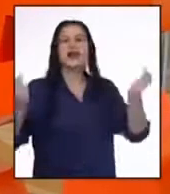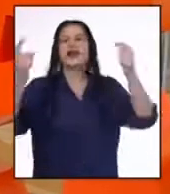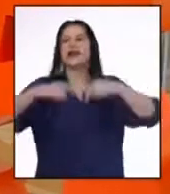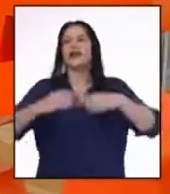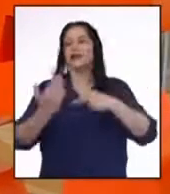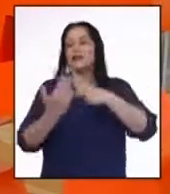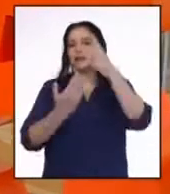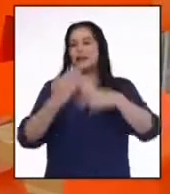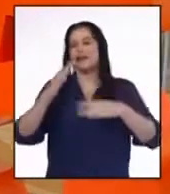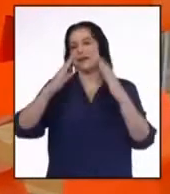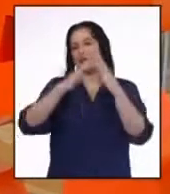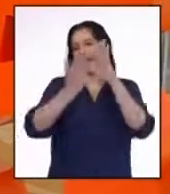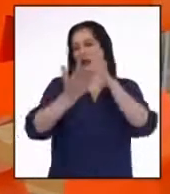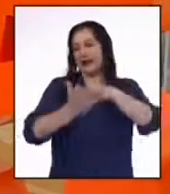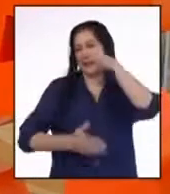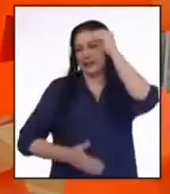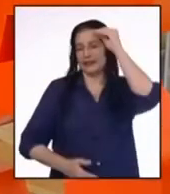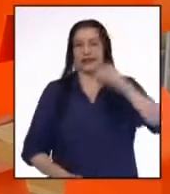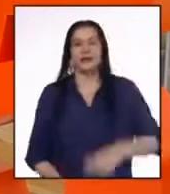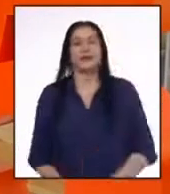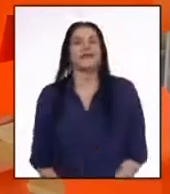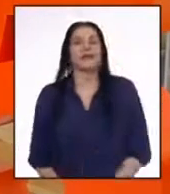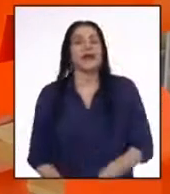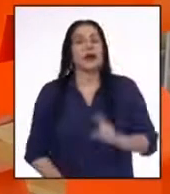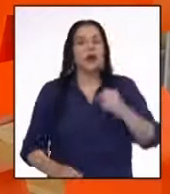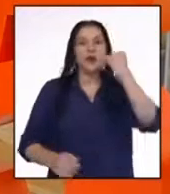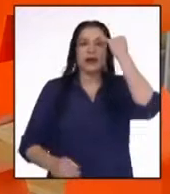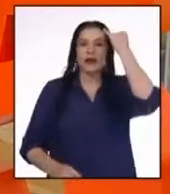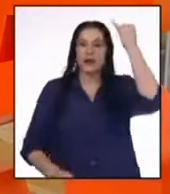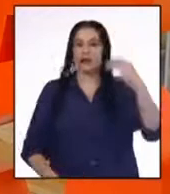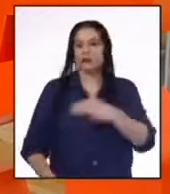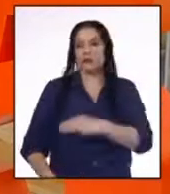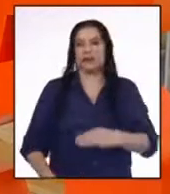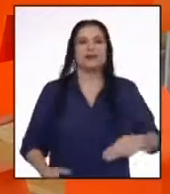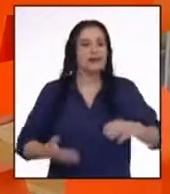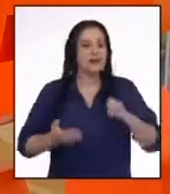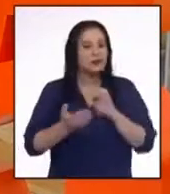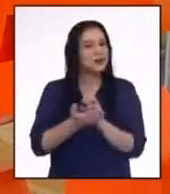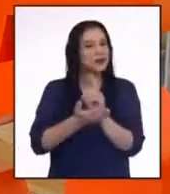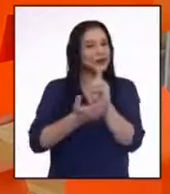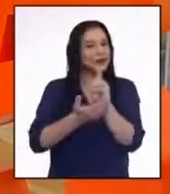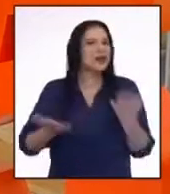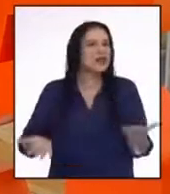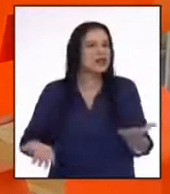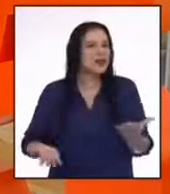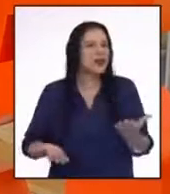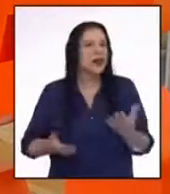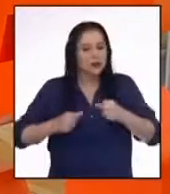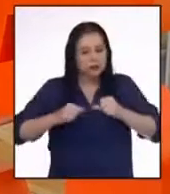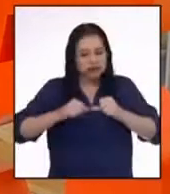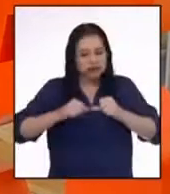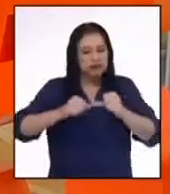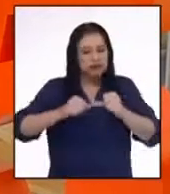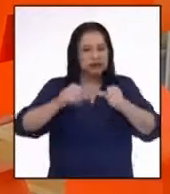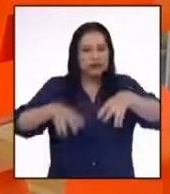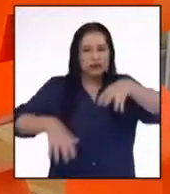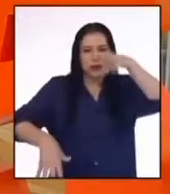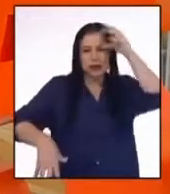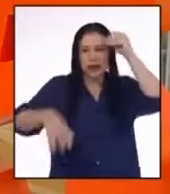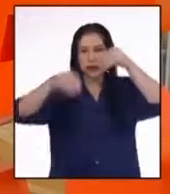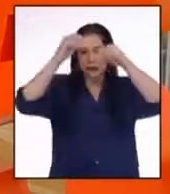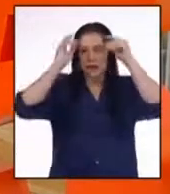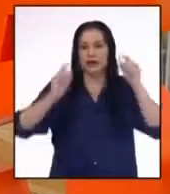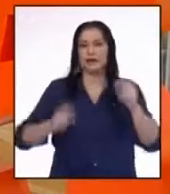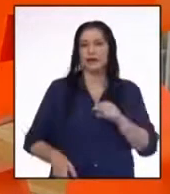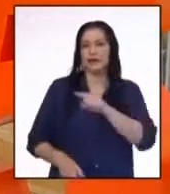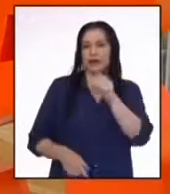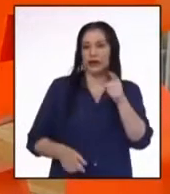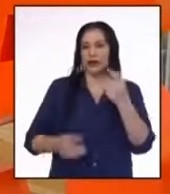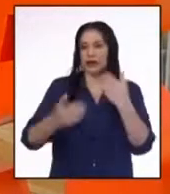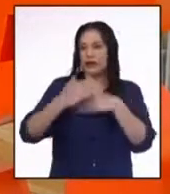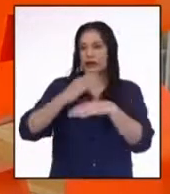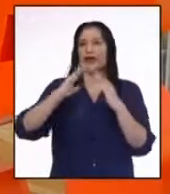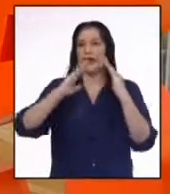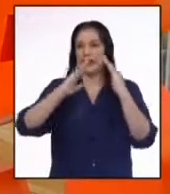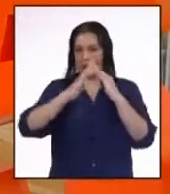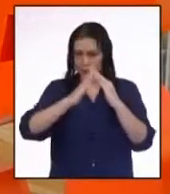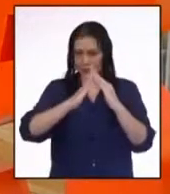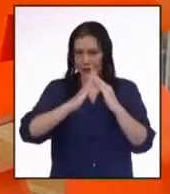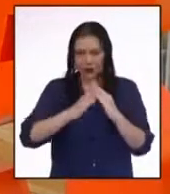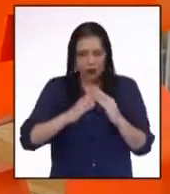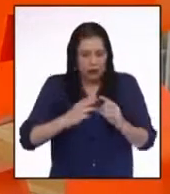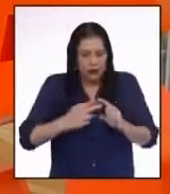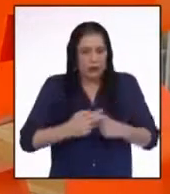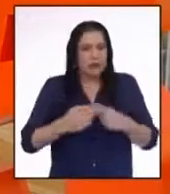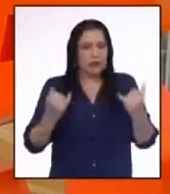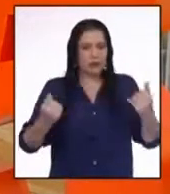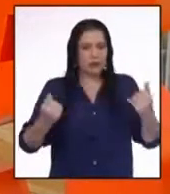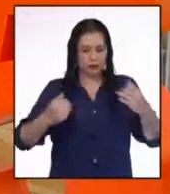es Aprendo en Casa, la iniciativa del Ministerio de Educación para continuar con tus aprendizajes a distancia. Para empezar